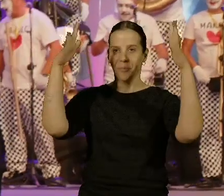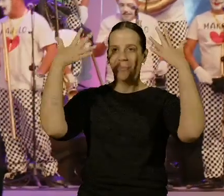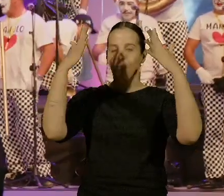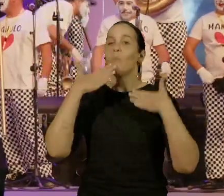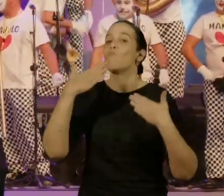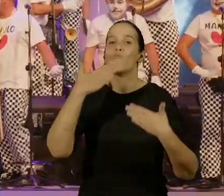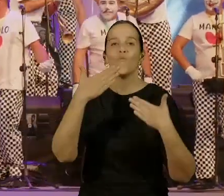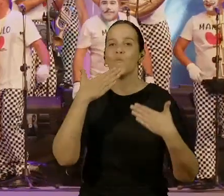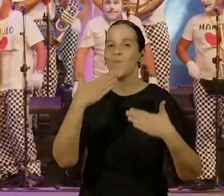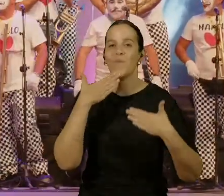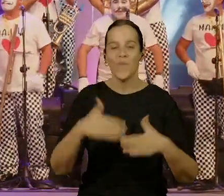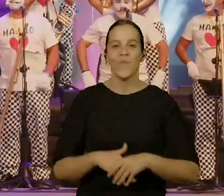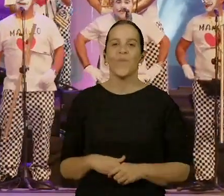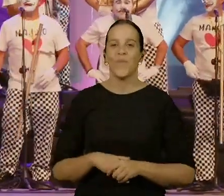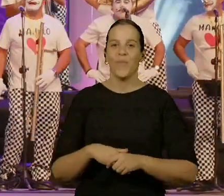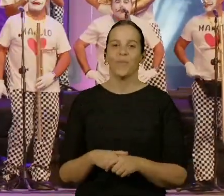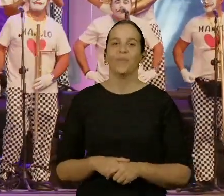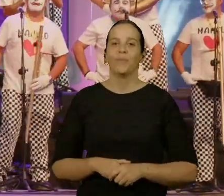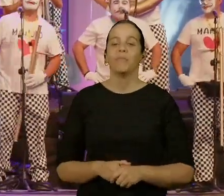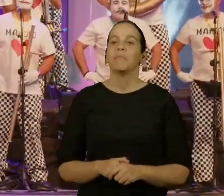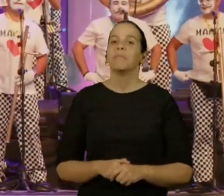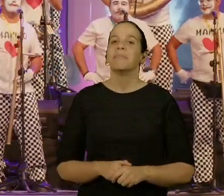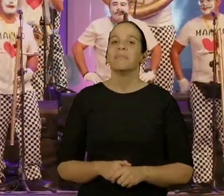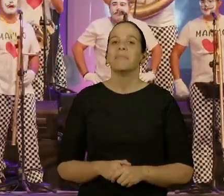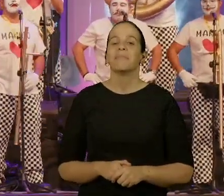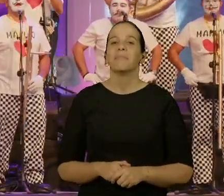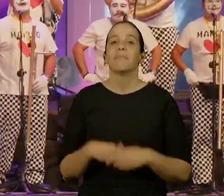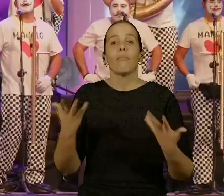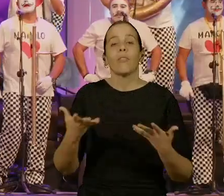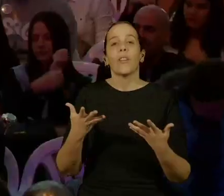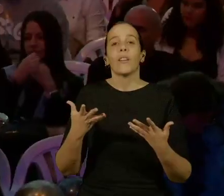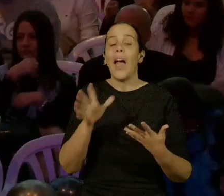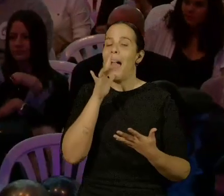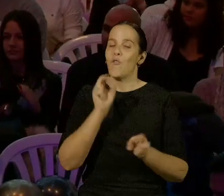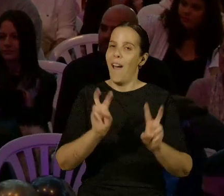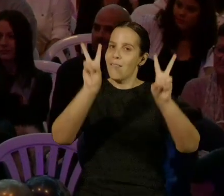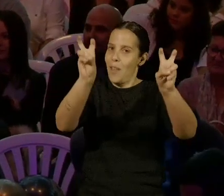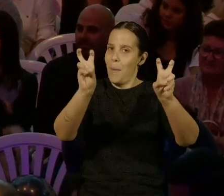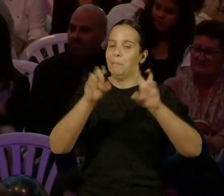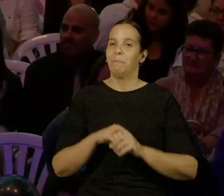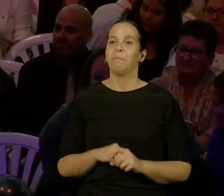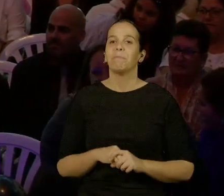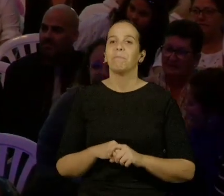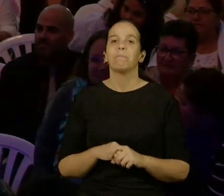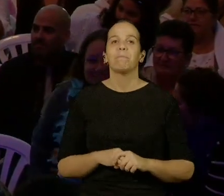Gracias, gracias. Gracias. Bueno, nos vamos con nuestro temita.